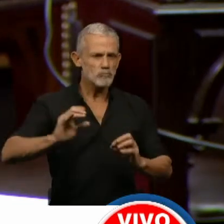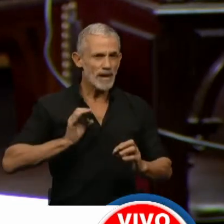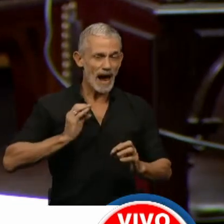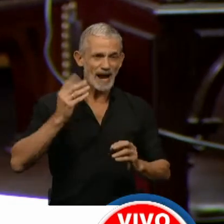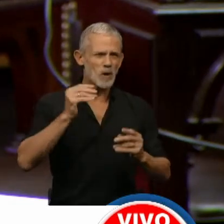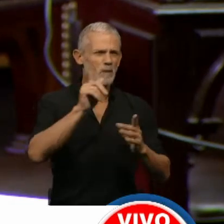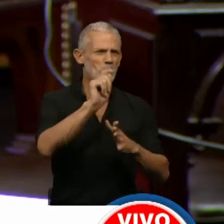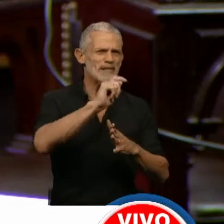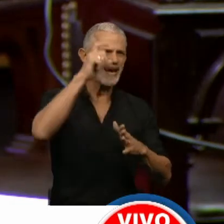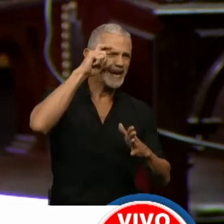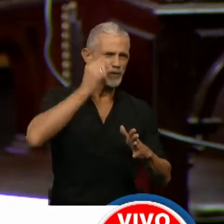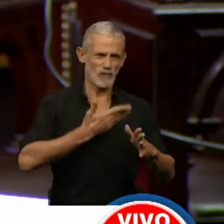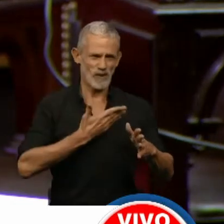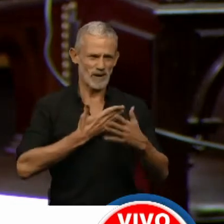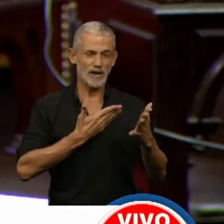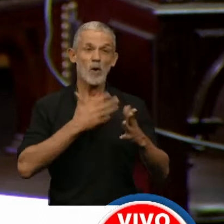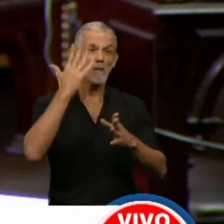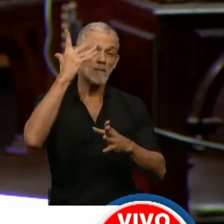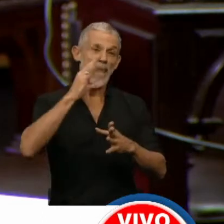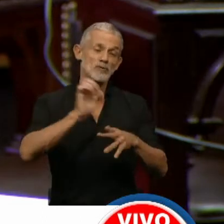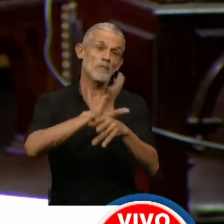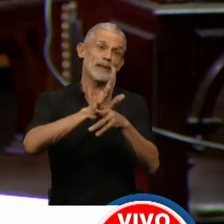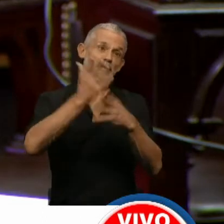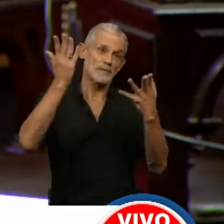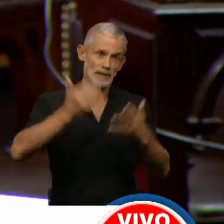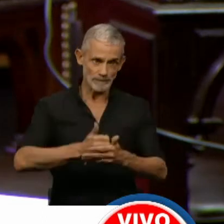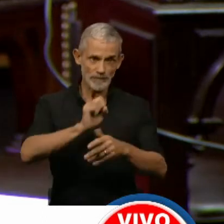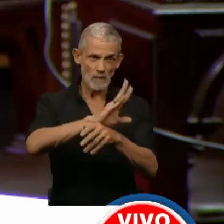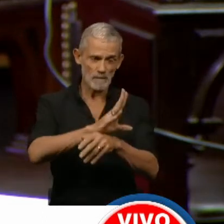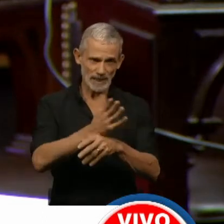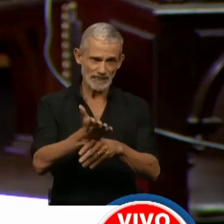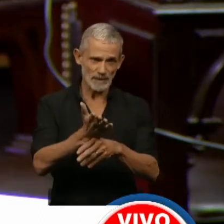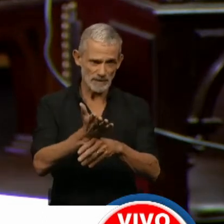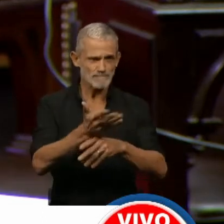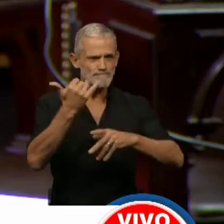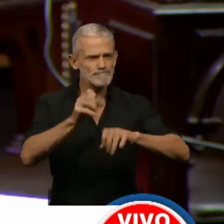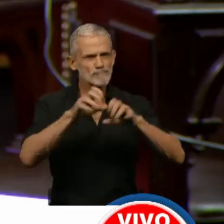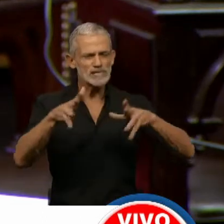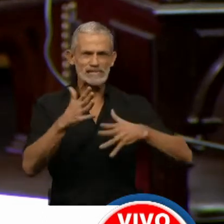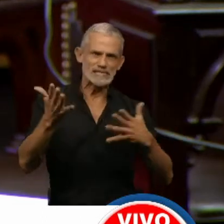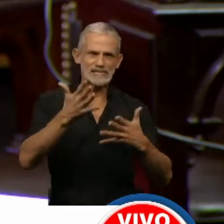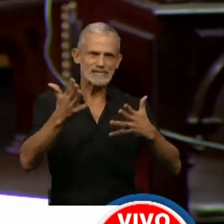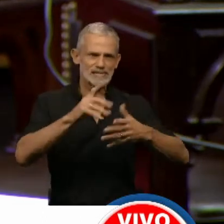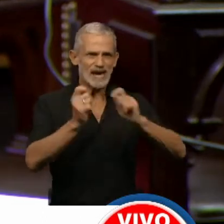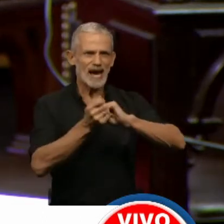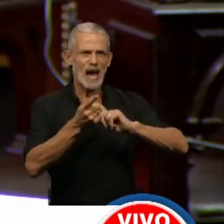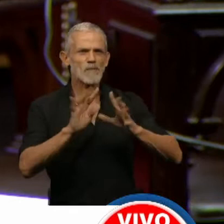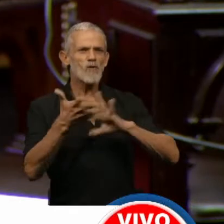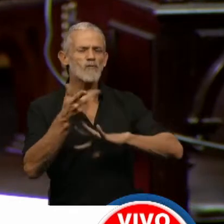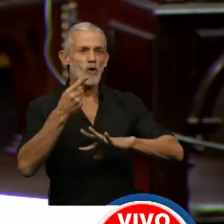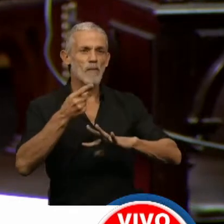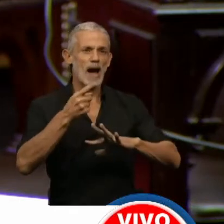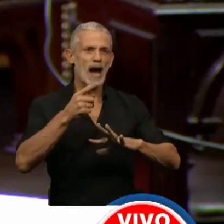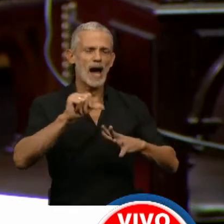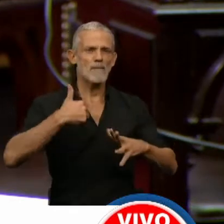en el meses de enero y febrero. En marzo vino la pandemia. En marzo vino la pandemia, donde hubo que replantear un modelo de